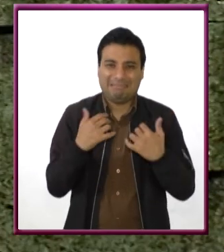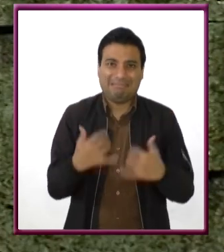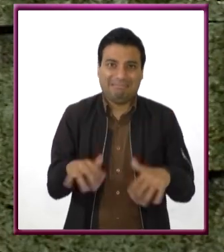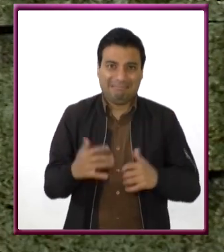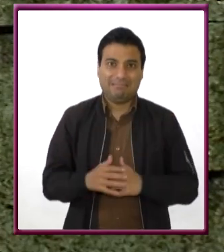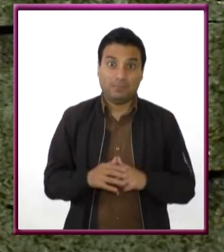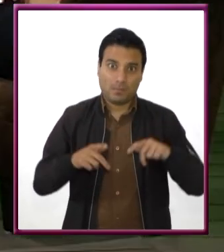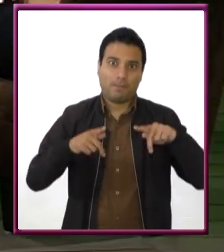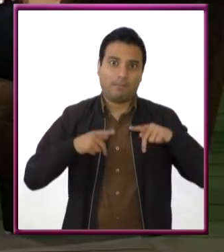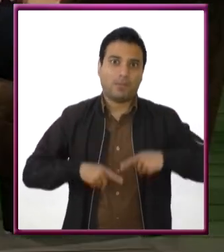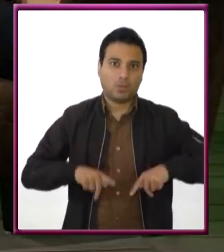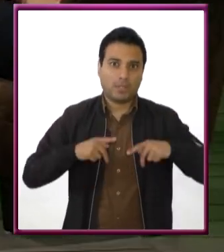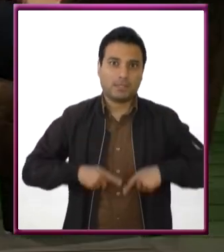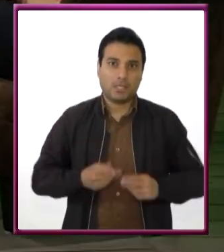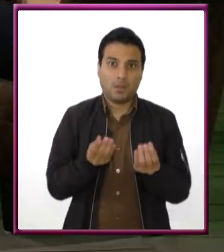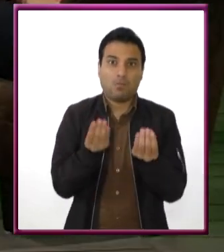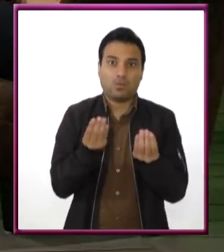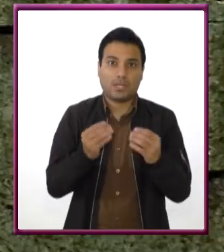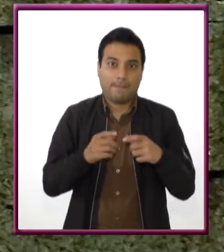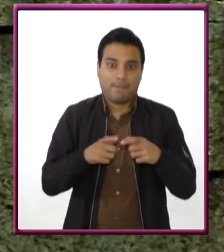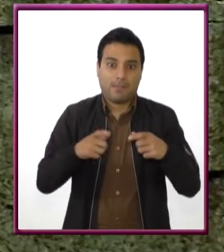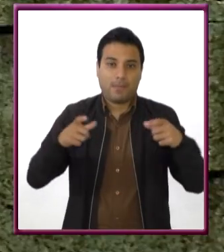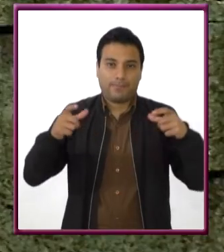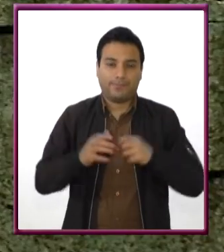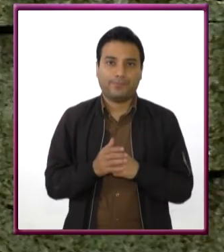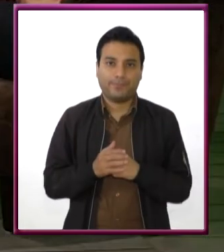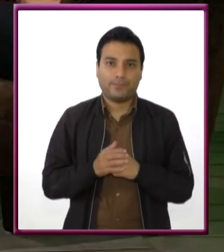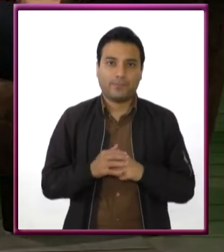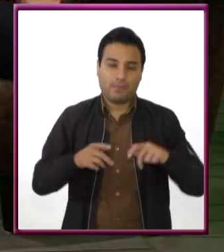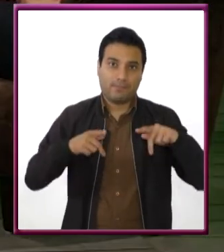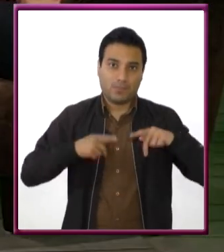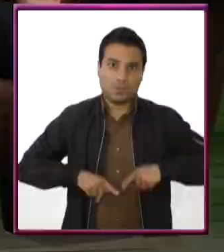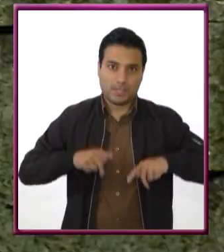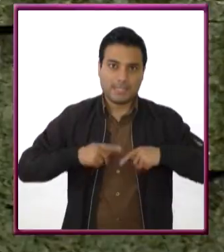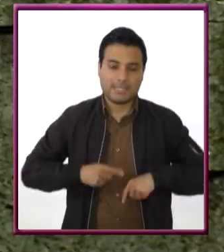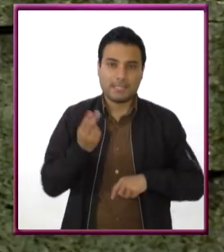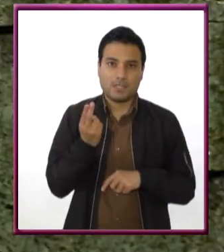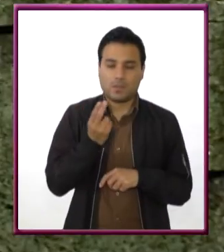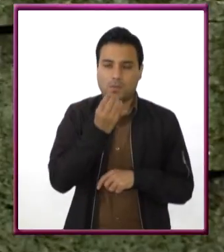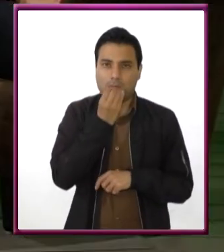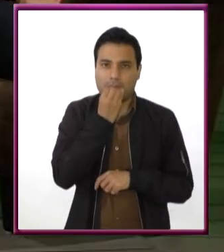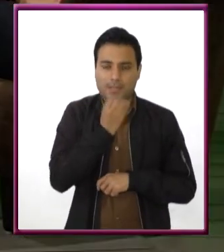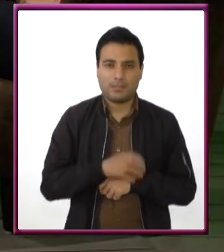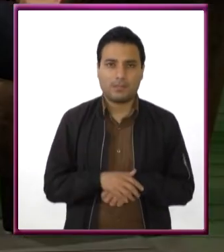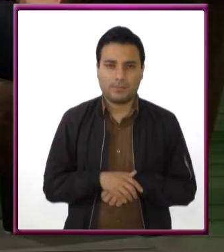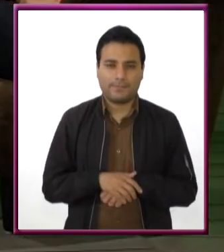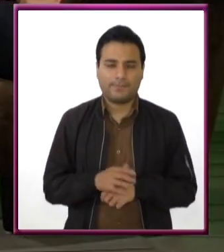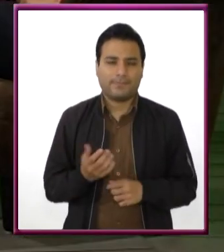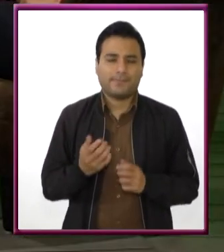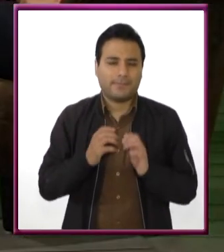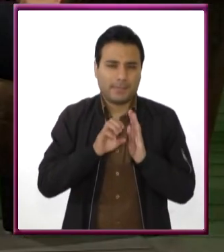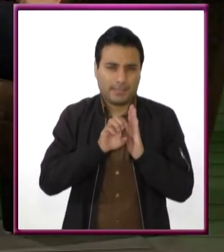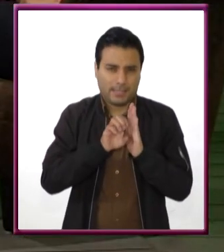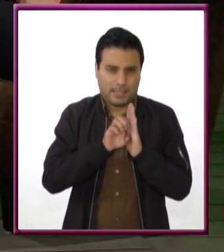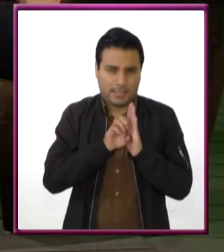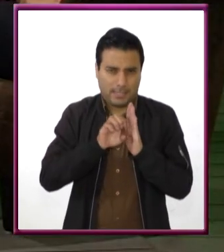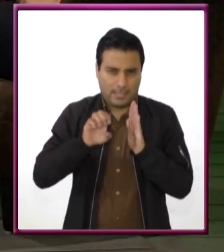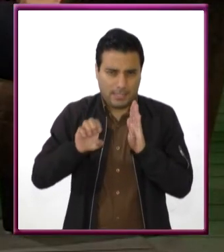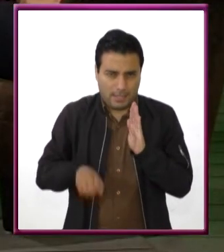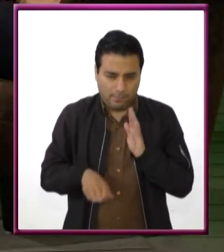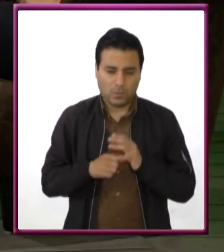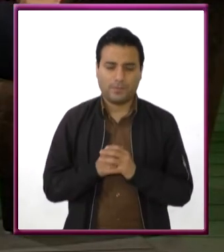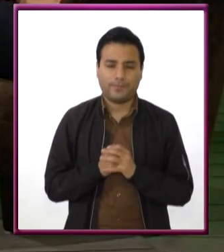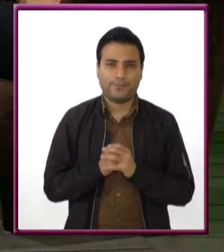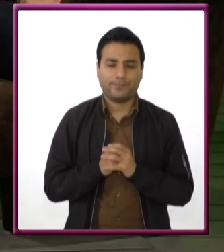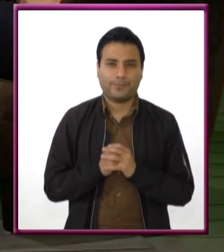pues, la demanda de determinados productos alimenticios. ¿Qué sucede cuando estamos pues,